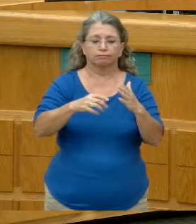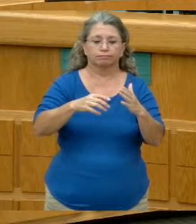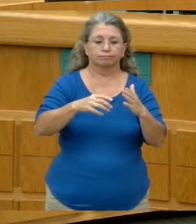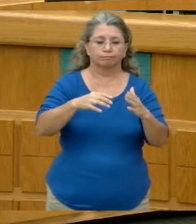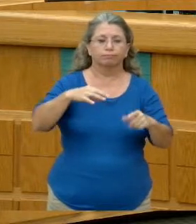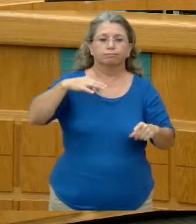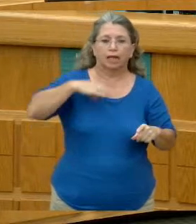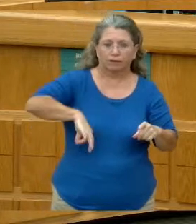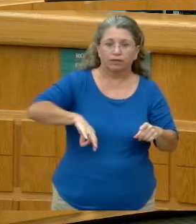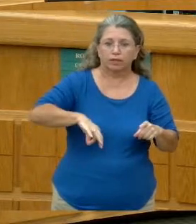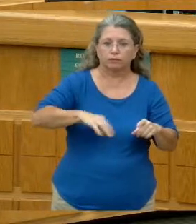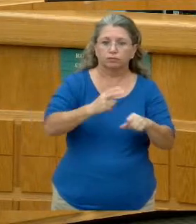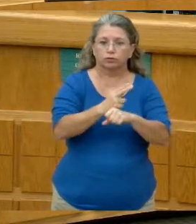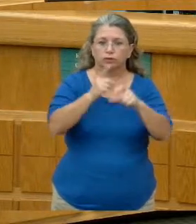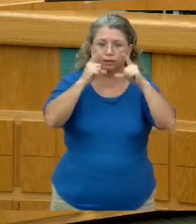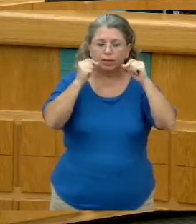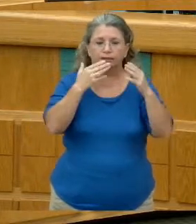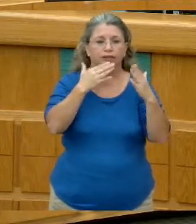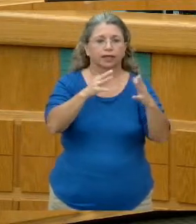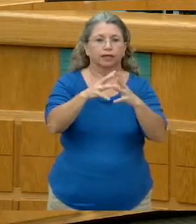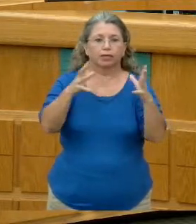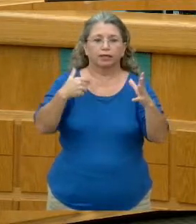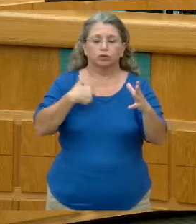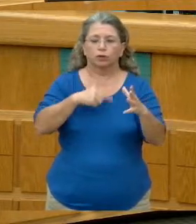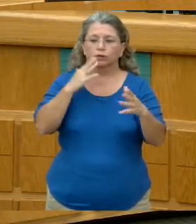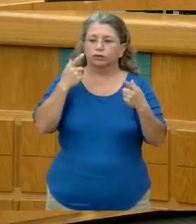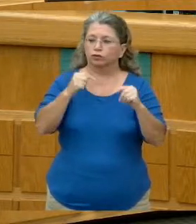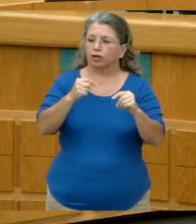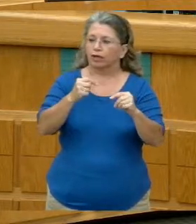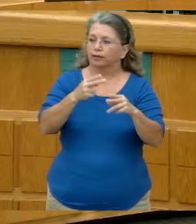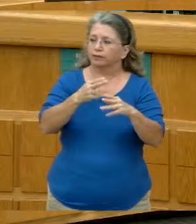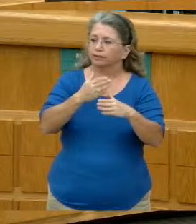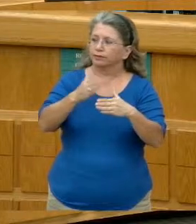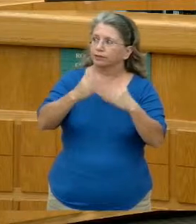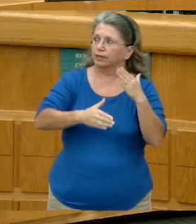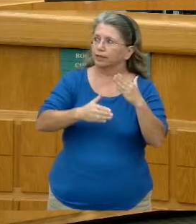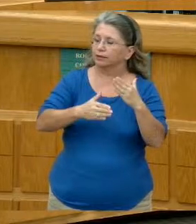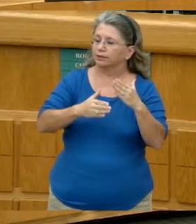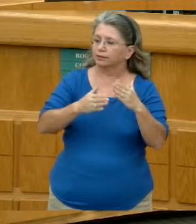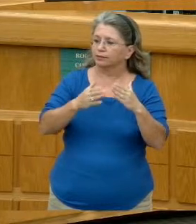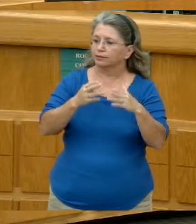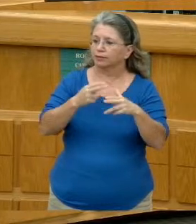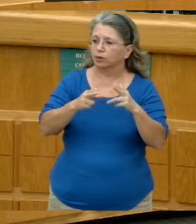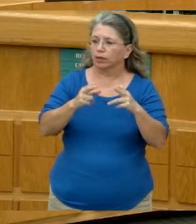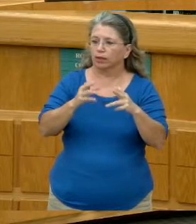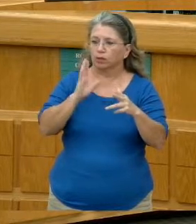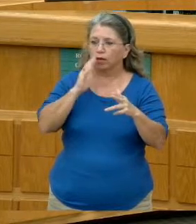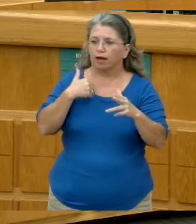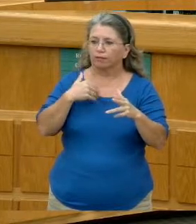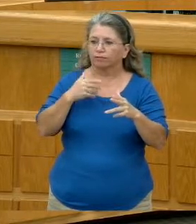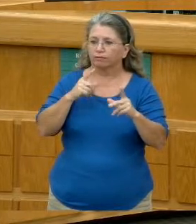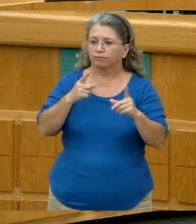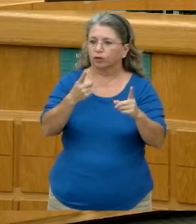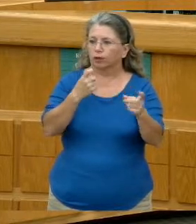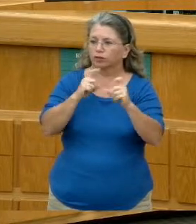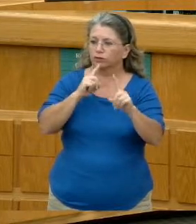wearing those masks. So thank you very much. We'll try to get you out of here, or at least to the question and answer period shortly.